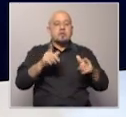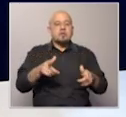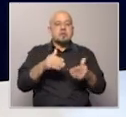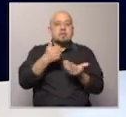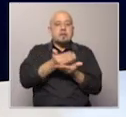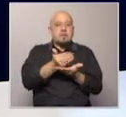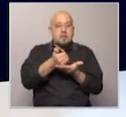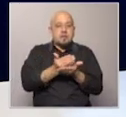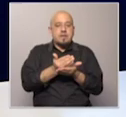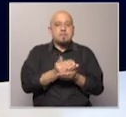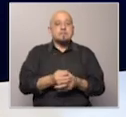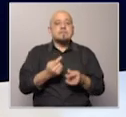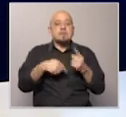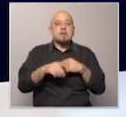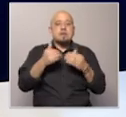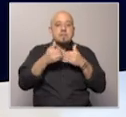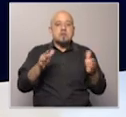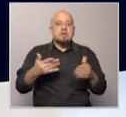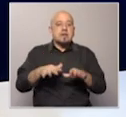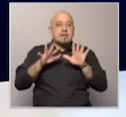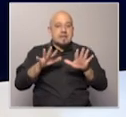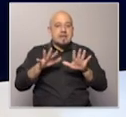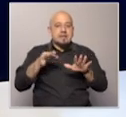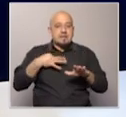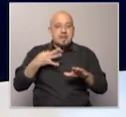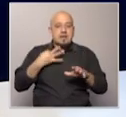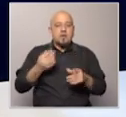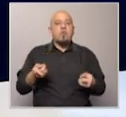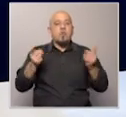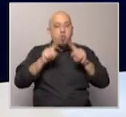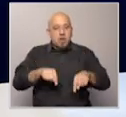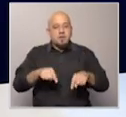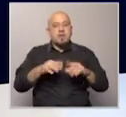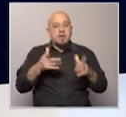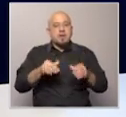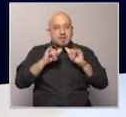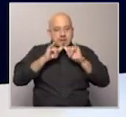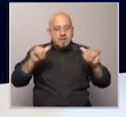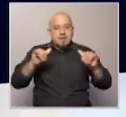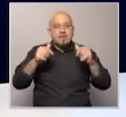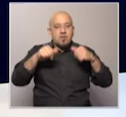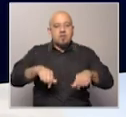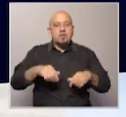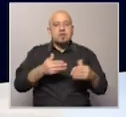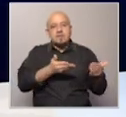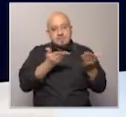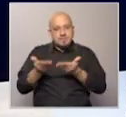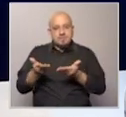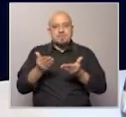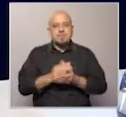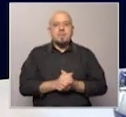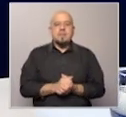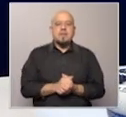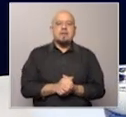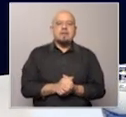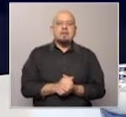electoral consecutivo osea que empezó hace diez años tierra intendente vuelve a ponerse en marcha y alfredo guerra justamente está con nosotros y con ustedes